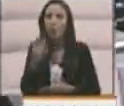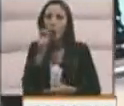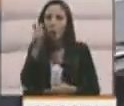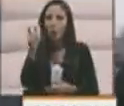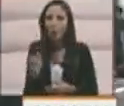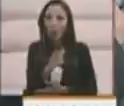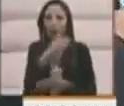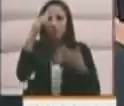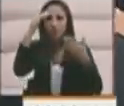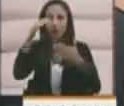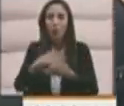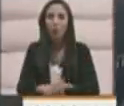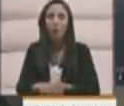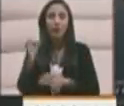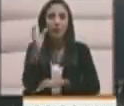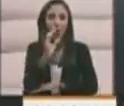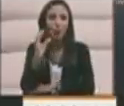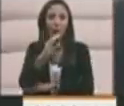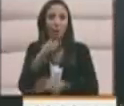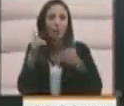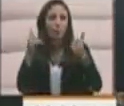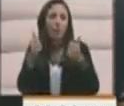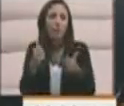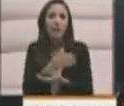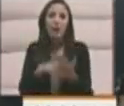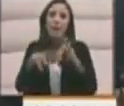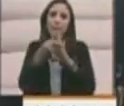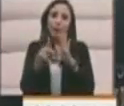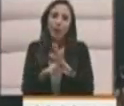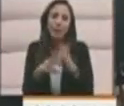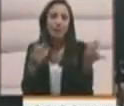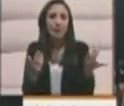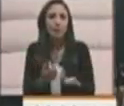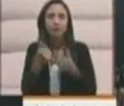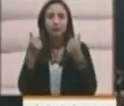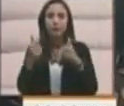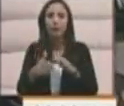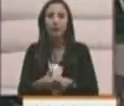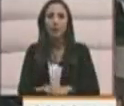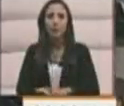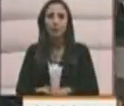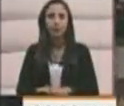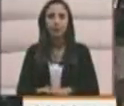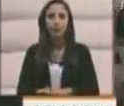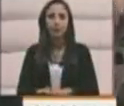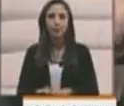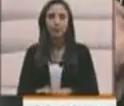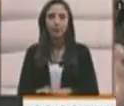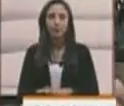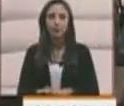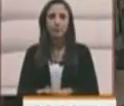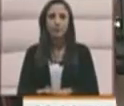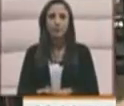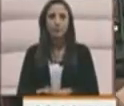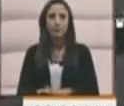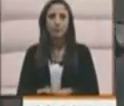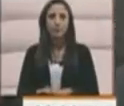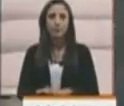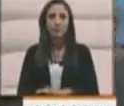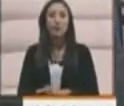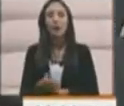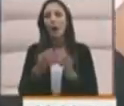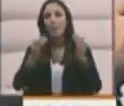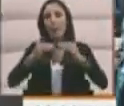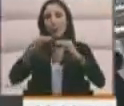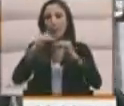allá, desde Colombia. Excelente programa, lástima que sea una vez por semana, nos dice Yedipito 14. A ver qué nos dicen rápido